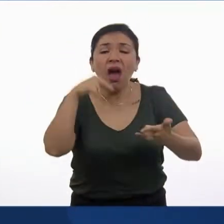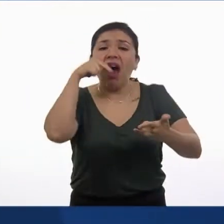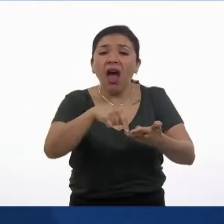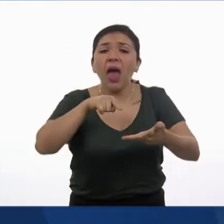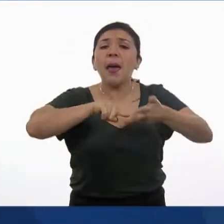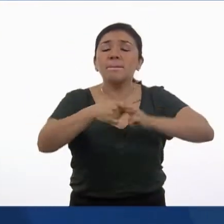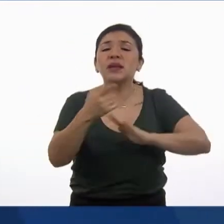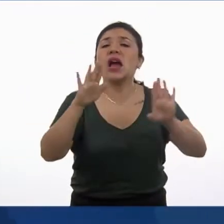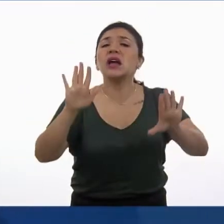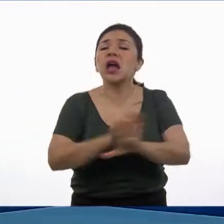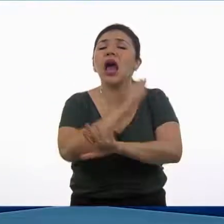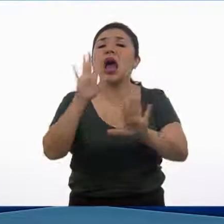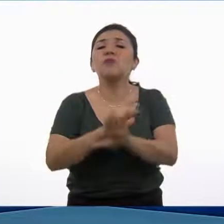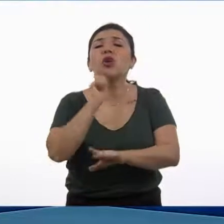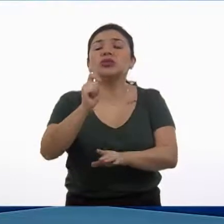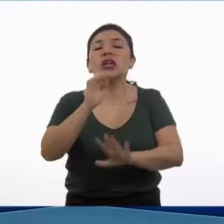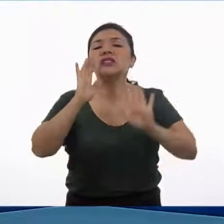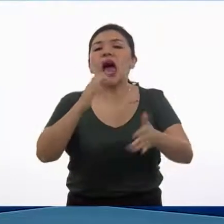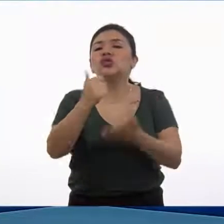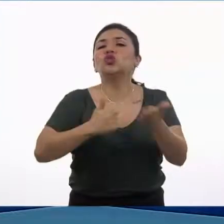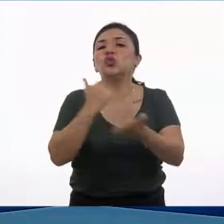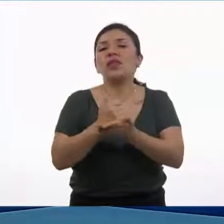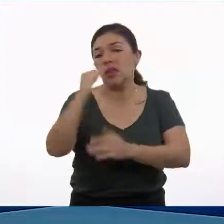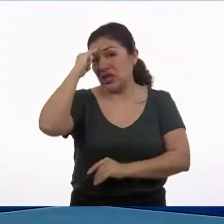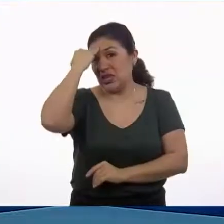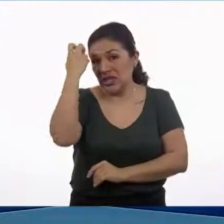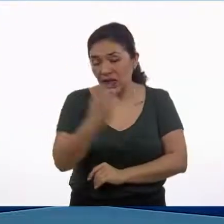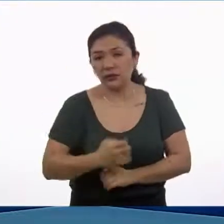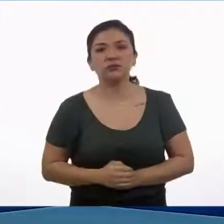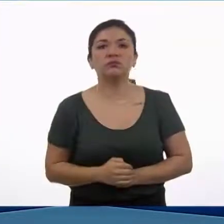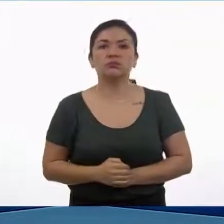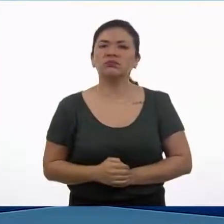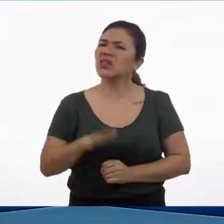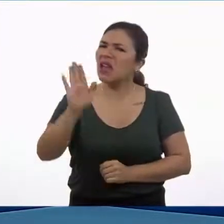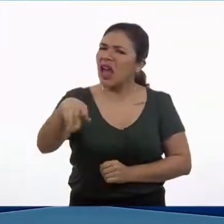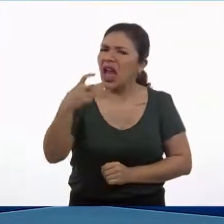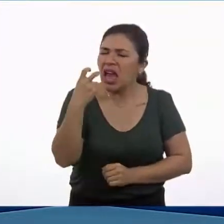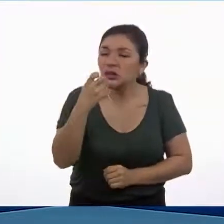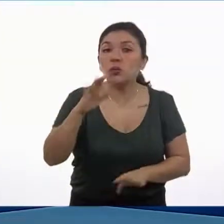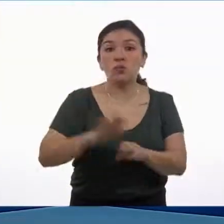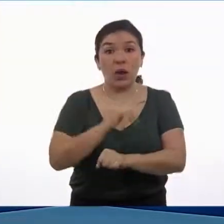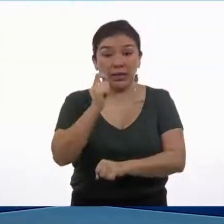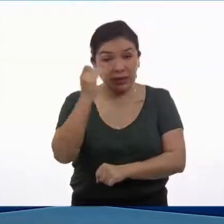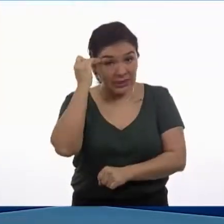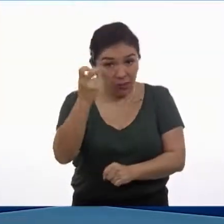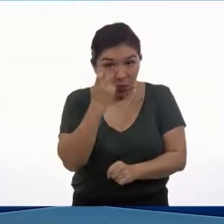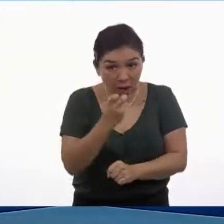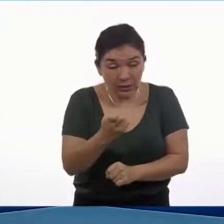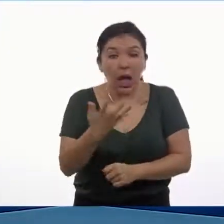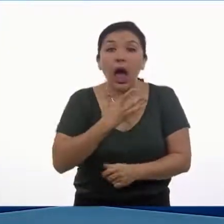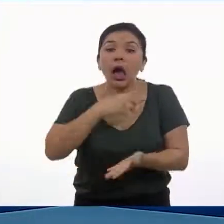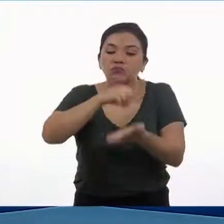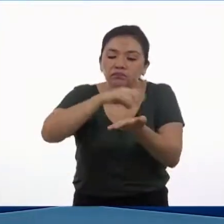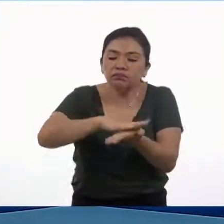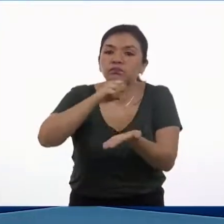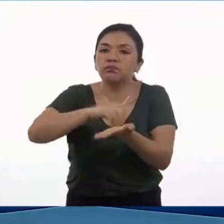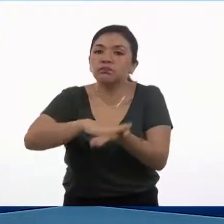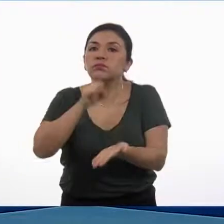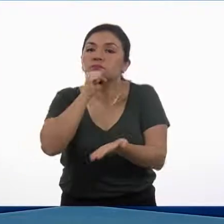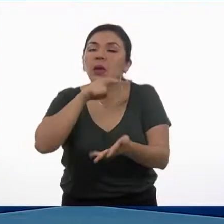de la civilización india. Y esto porque es a partir de ese momento que aparecen registros de